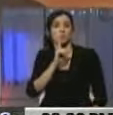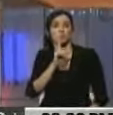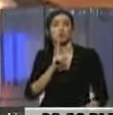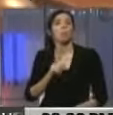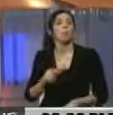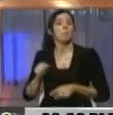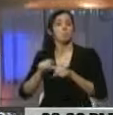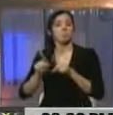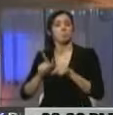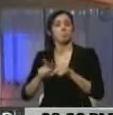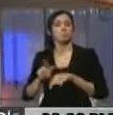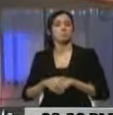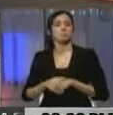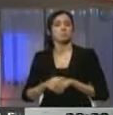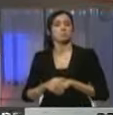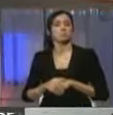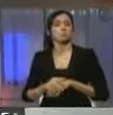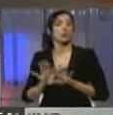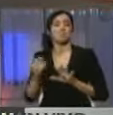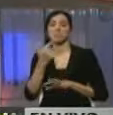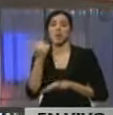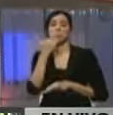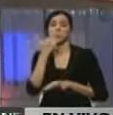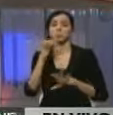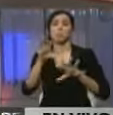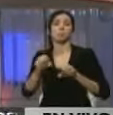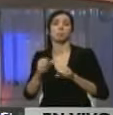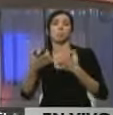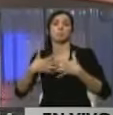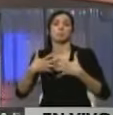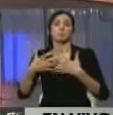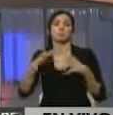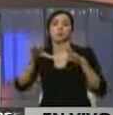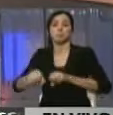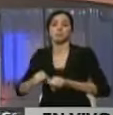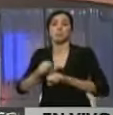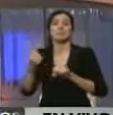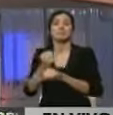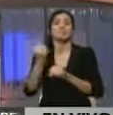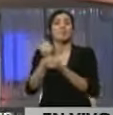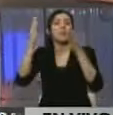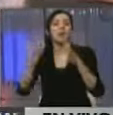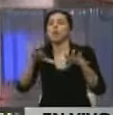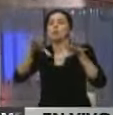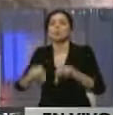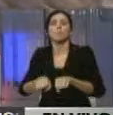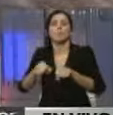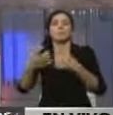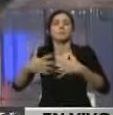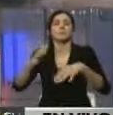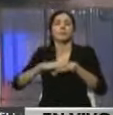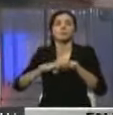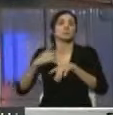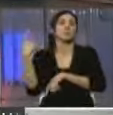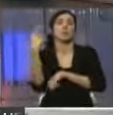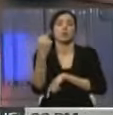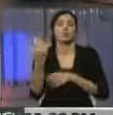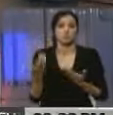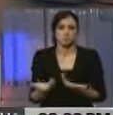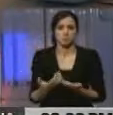los poderes públicos nacionales y por los trabajadores, ejerciendo su derecho humano al